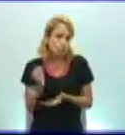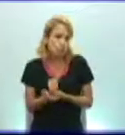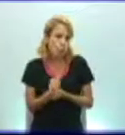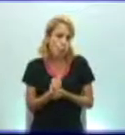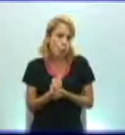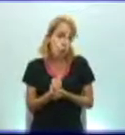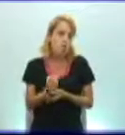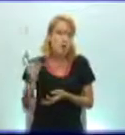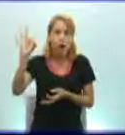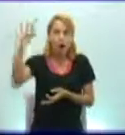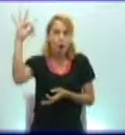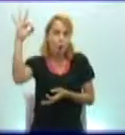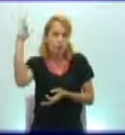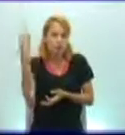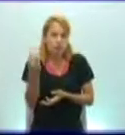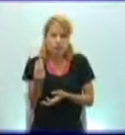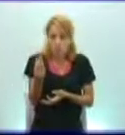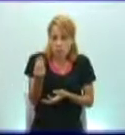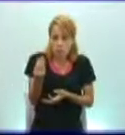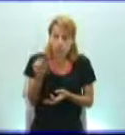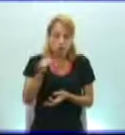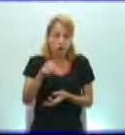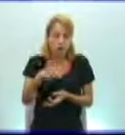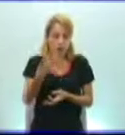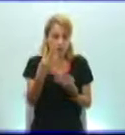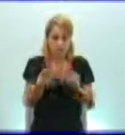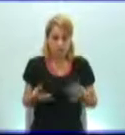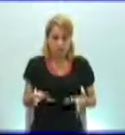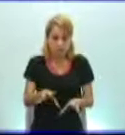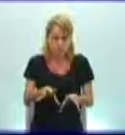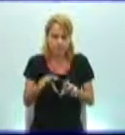absorben y guardan parte del alimento.